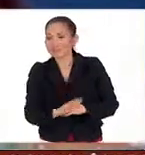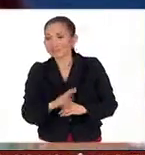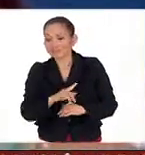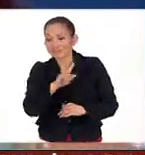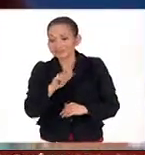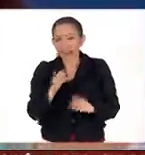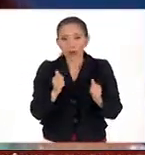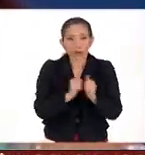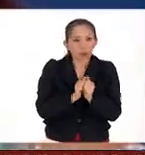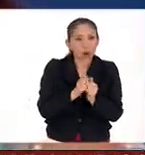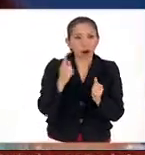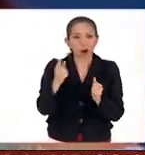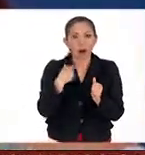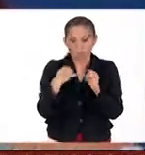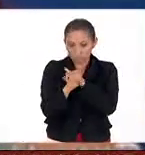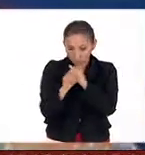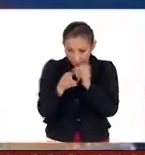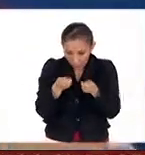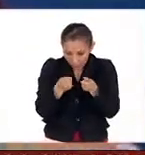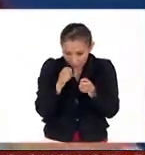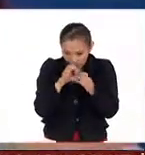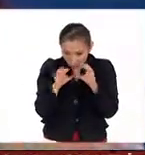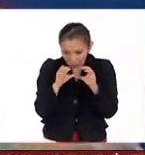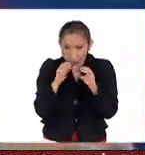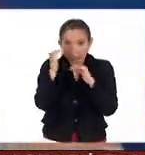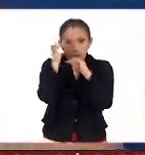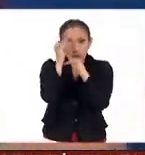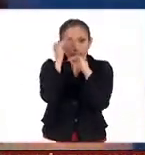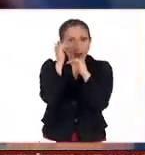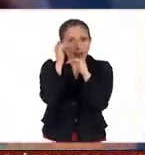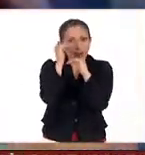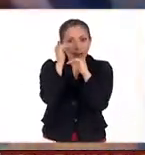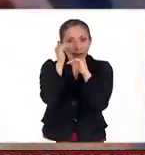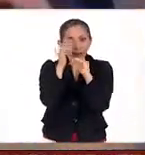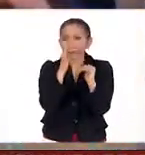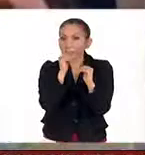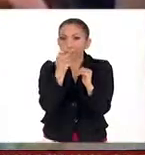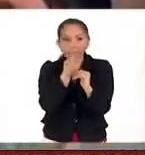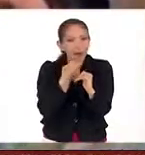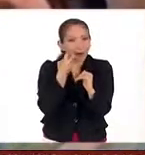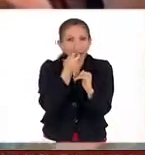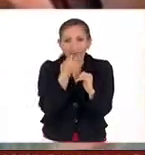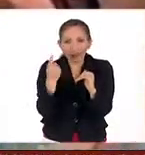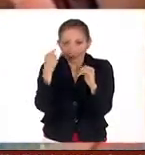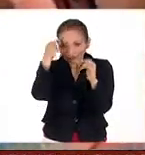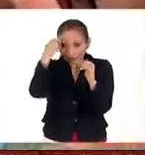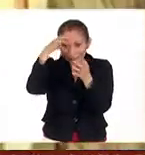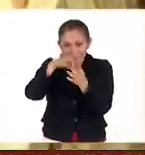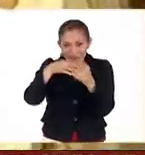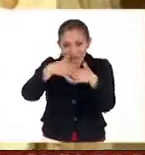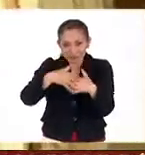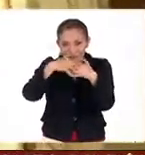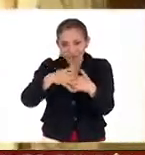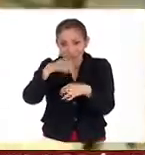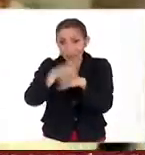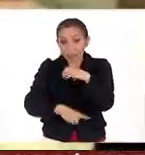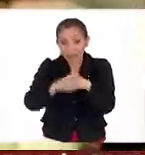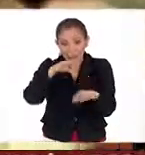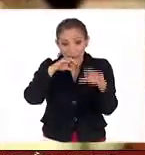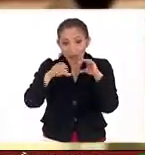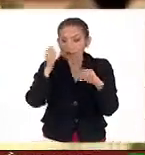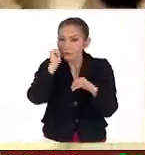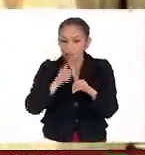lo hacen cibernéticamente, se están limitando en muchas cosas al desarrollo de su cerebro, porque siempre tenemos que